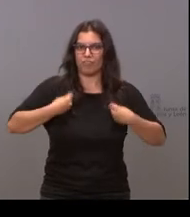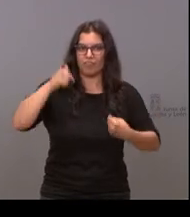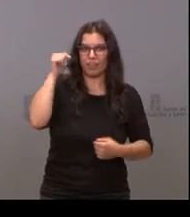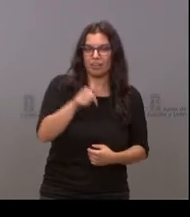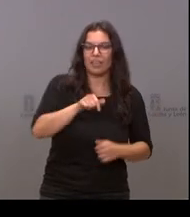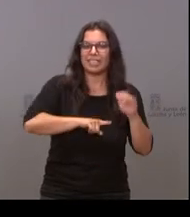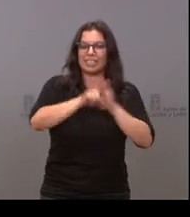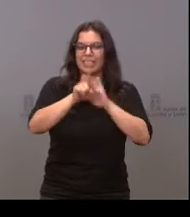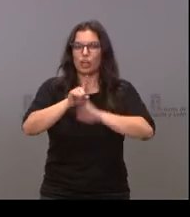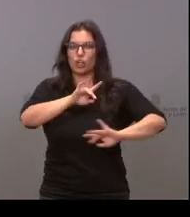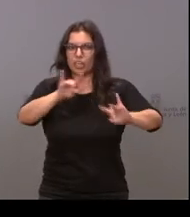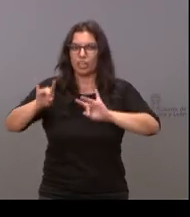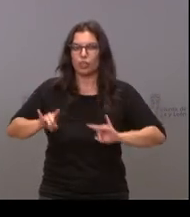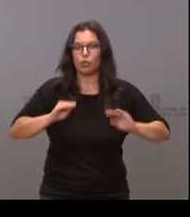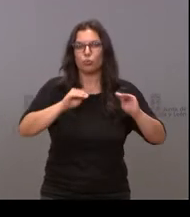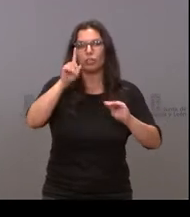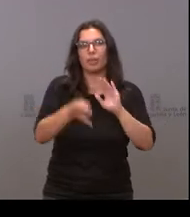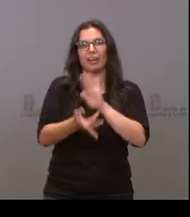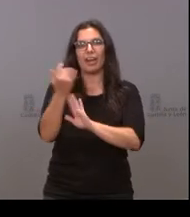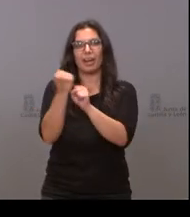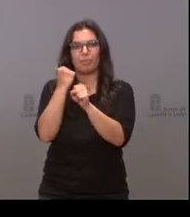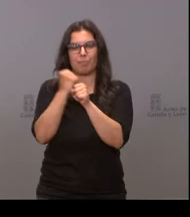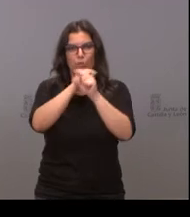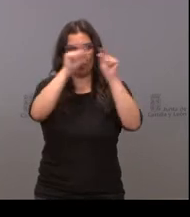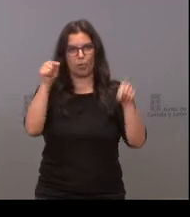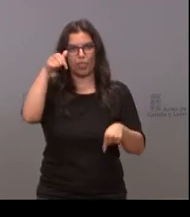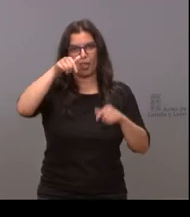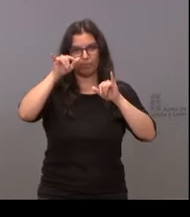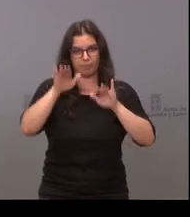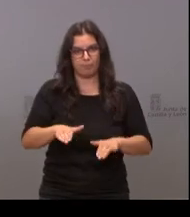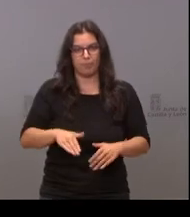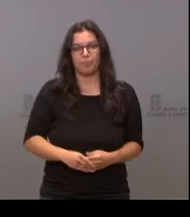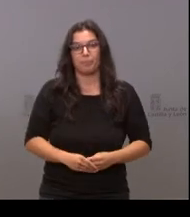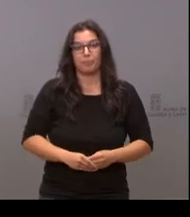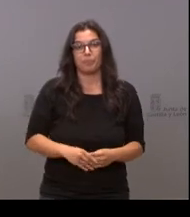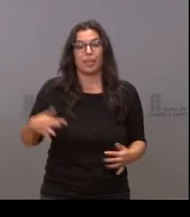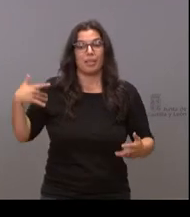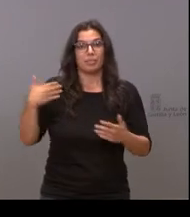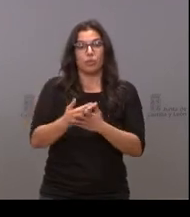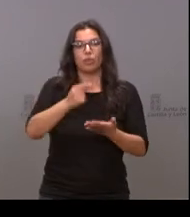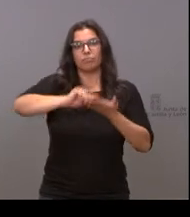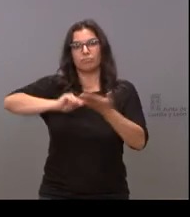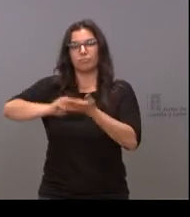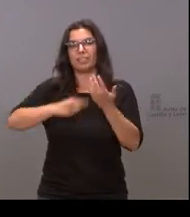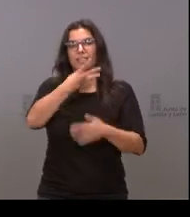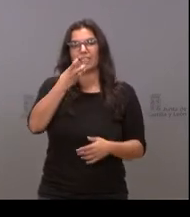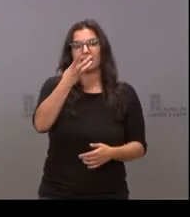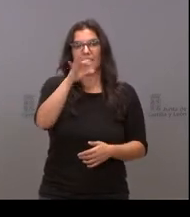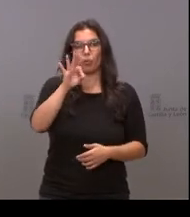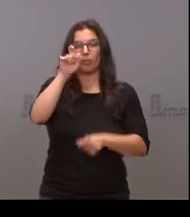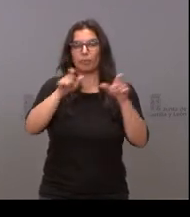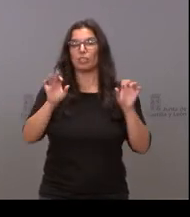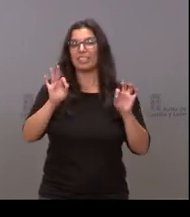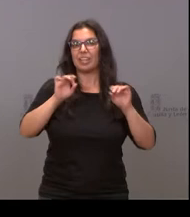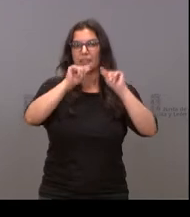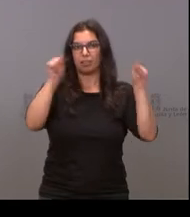desarrollo de sus territorios y lópez y por la creación de empleo en la provincia desde entonces hemos empleado a más de 350 personas en zamora